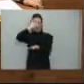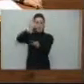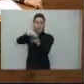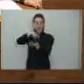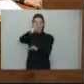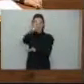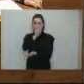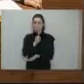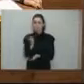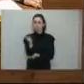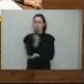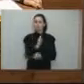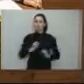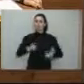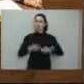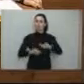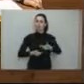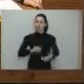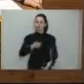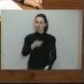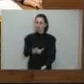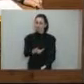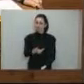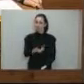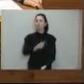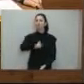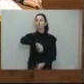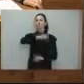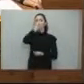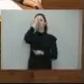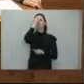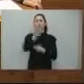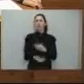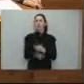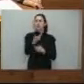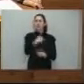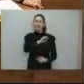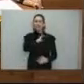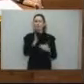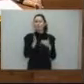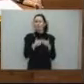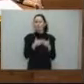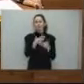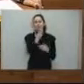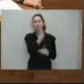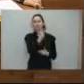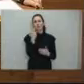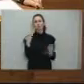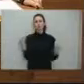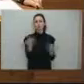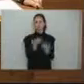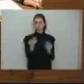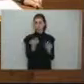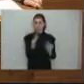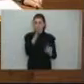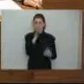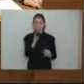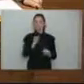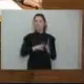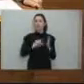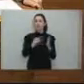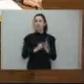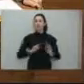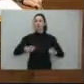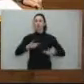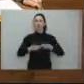de Mieres, nos parece importante que tengan al menos el compromiso de los proyectos y de inicio de las